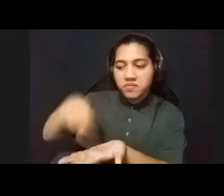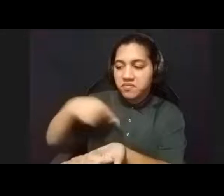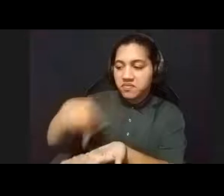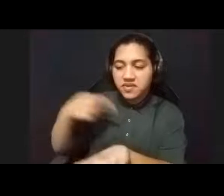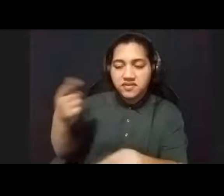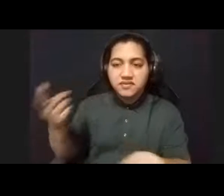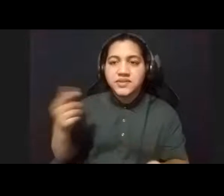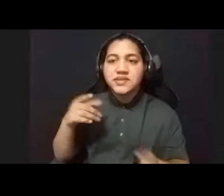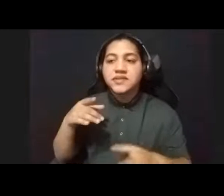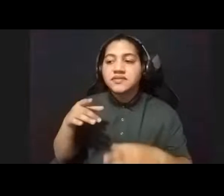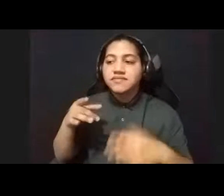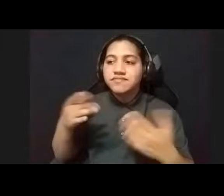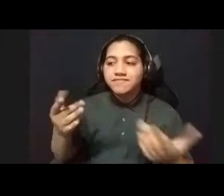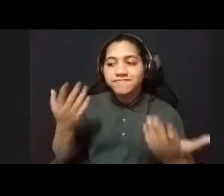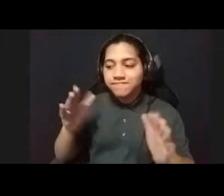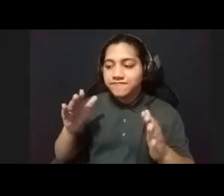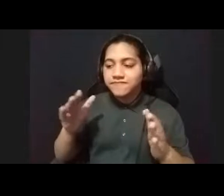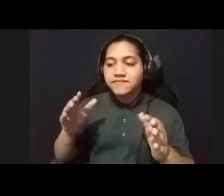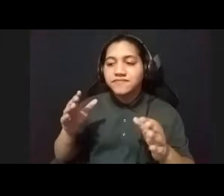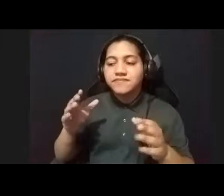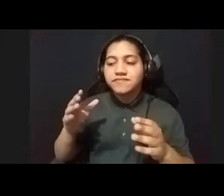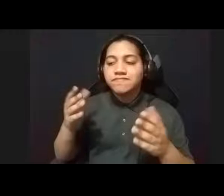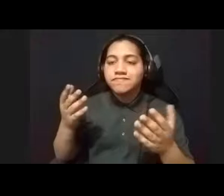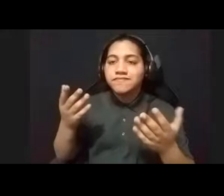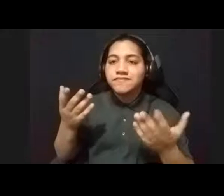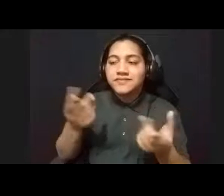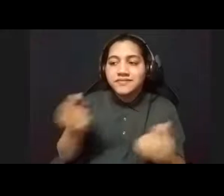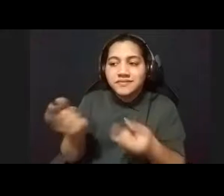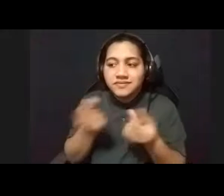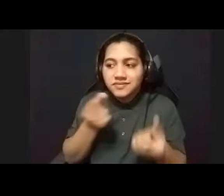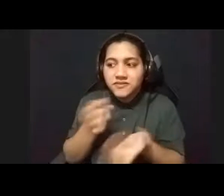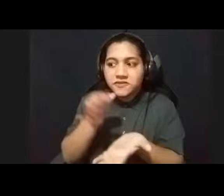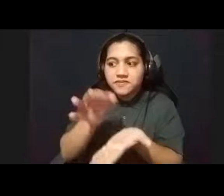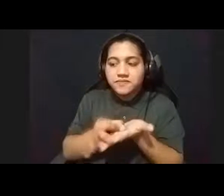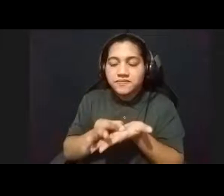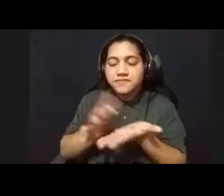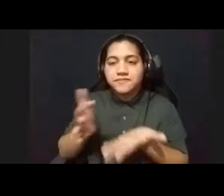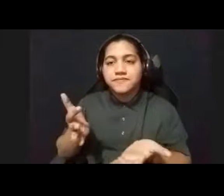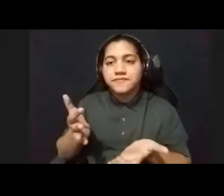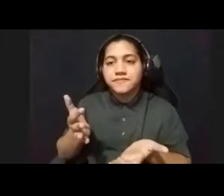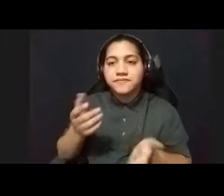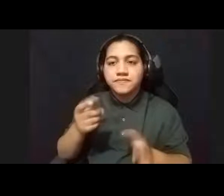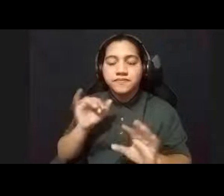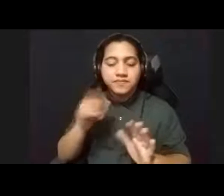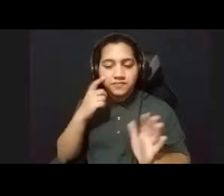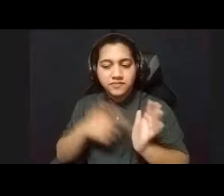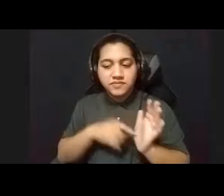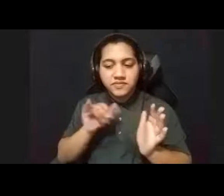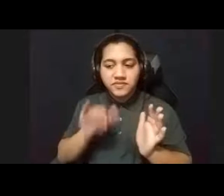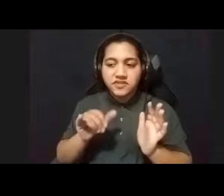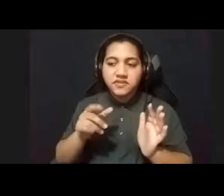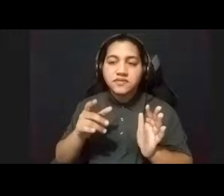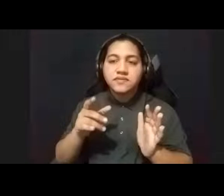sin saber qué ocupaciones emprender con su dinero. Fíjense que esta versión es una versión que nos